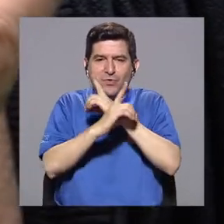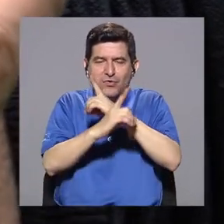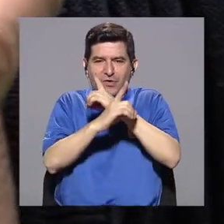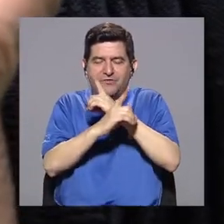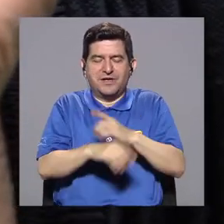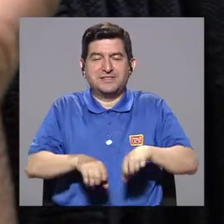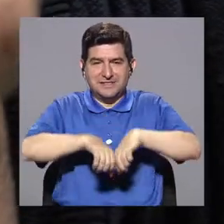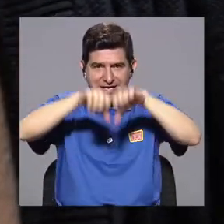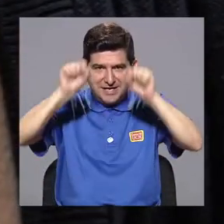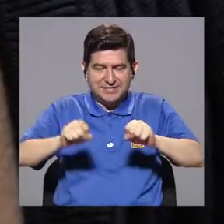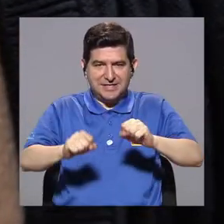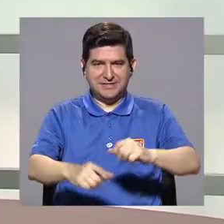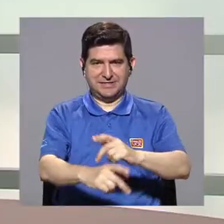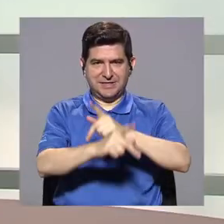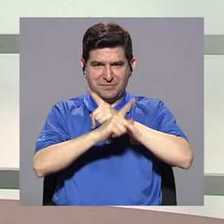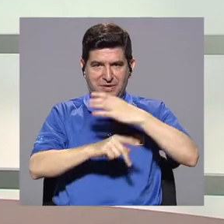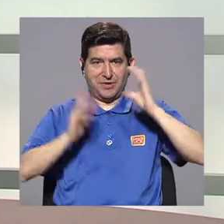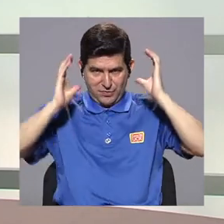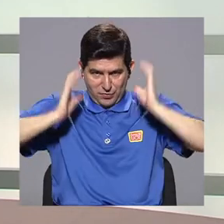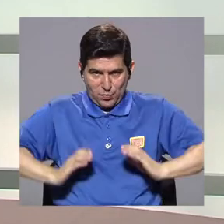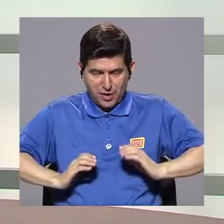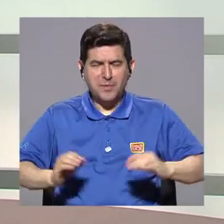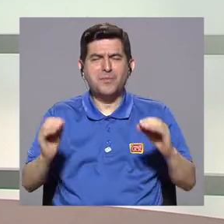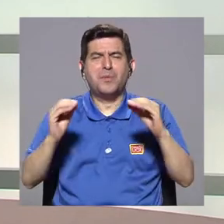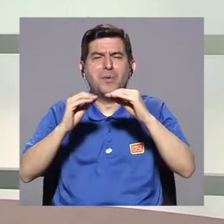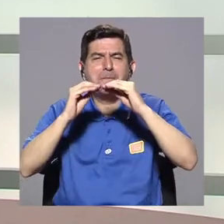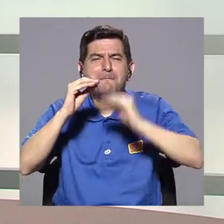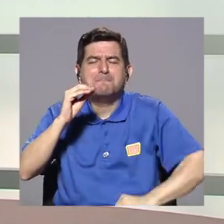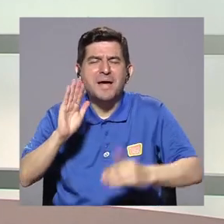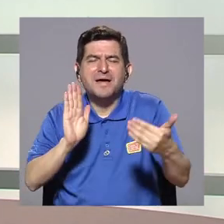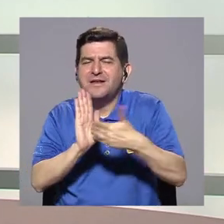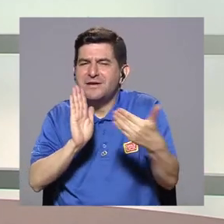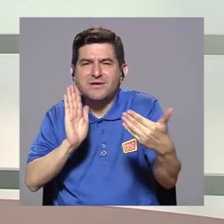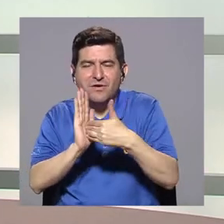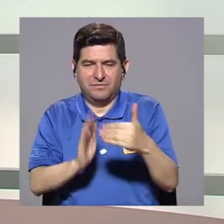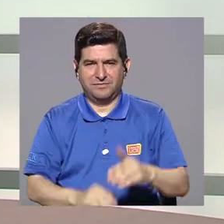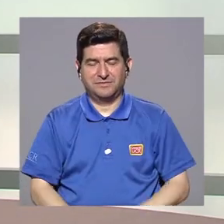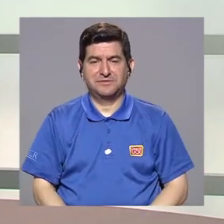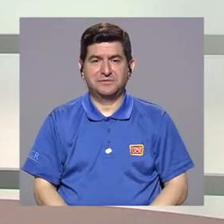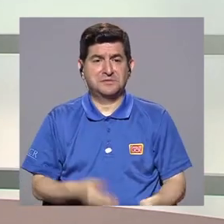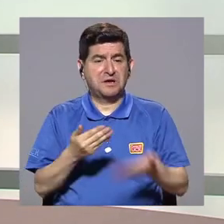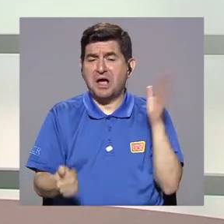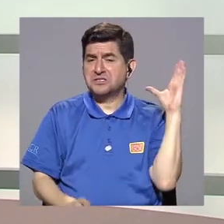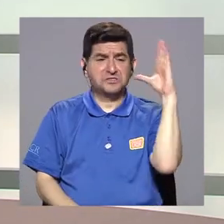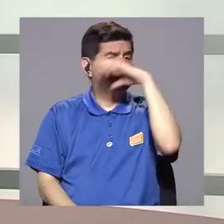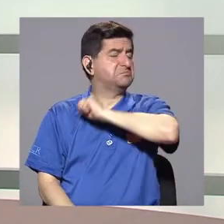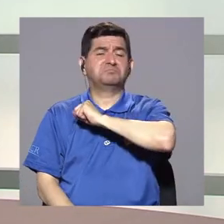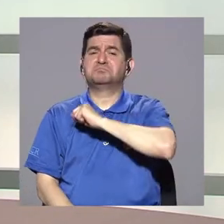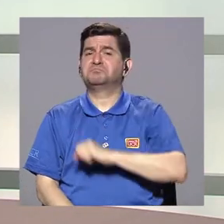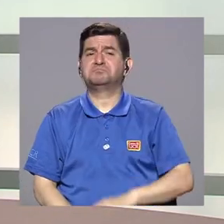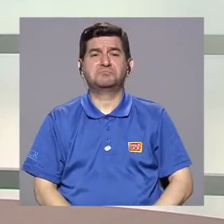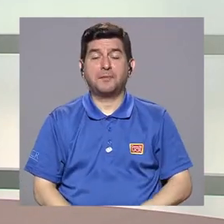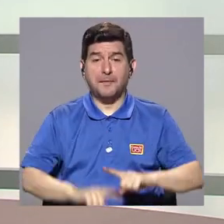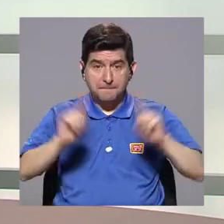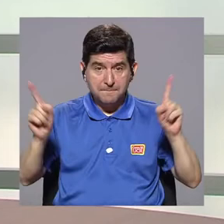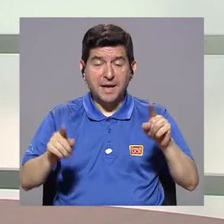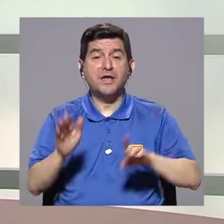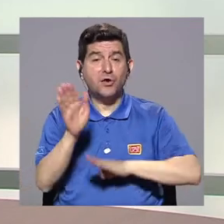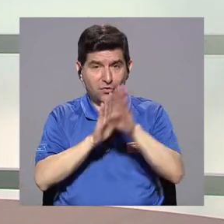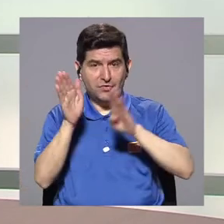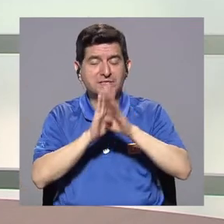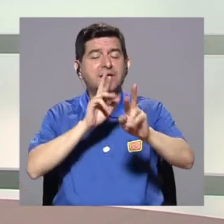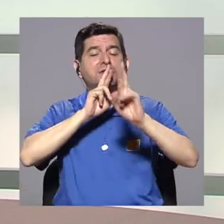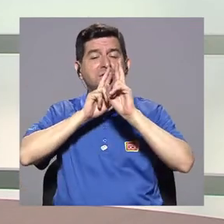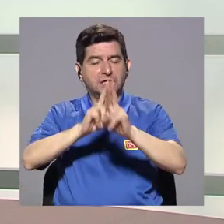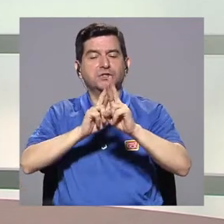las defensas, ¿verdad?, del sistema inmune, lo más inocuo posible. O sea, que nosotros casi ni nos demos cuenta,